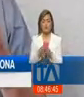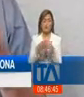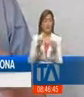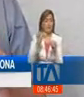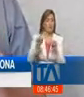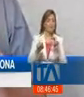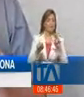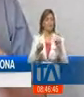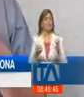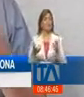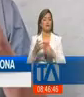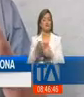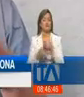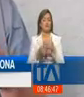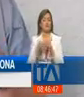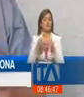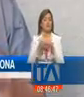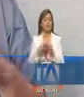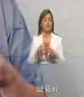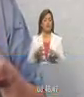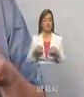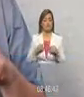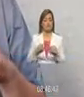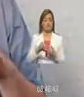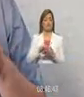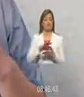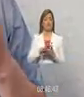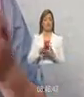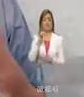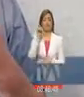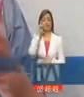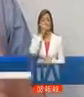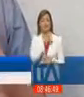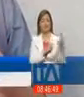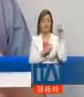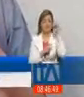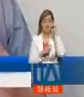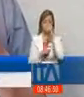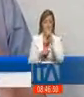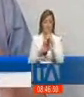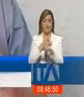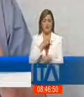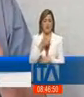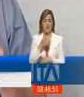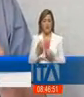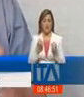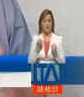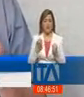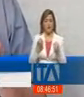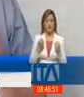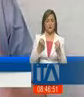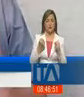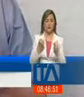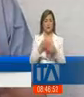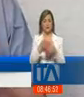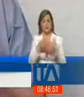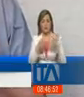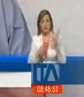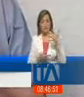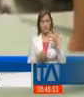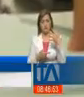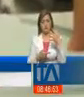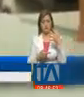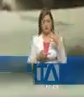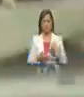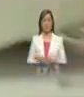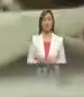Entonces, este proceso de adaptación se ha dificultado y eso empieza a generar síntomas, empieza a generar un montón de malestar en las